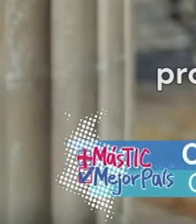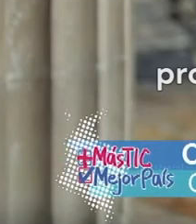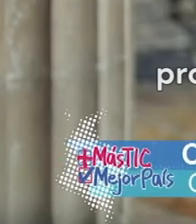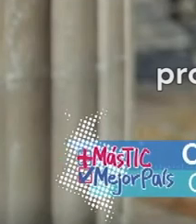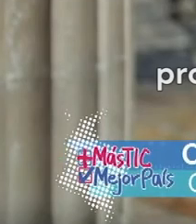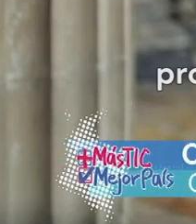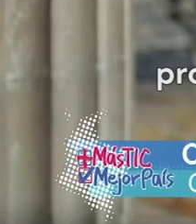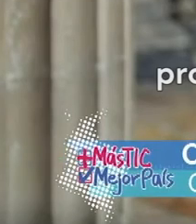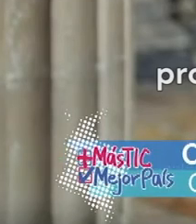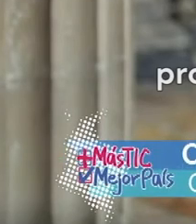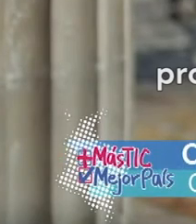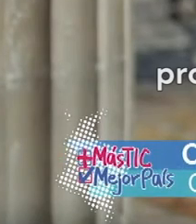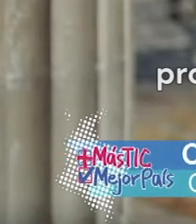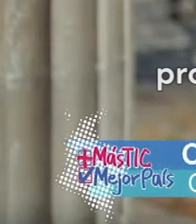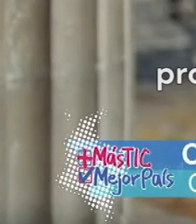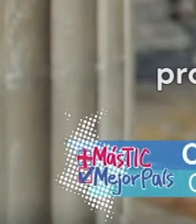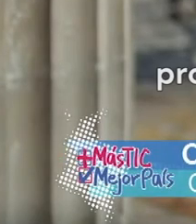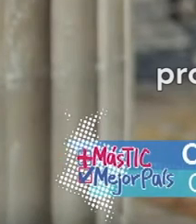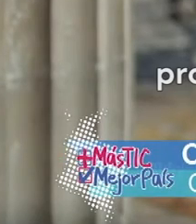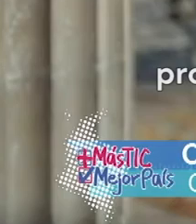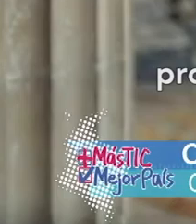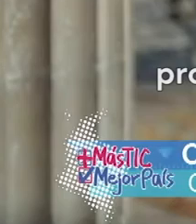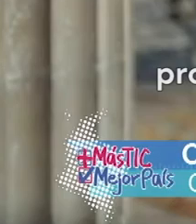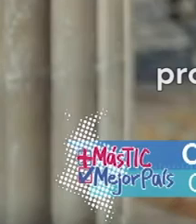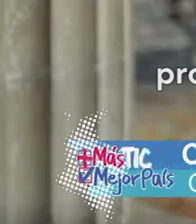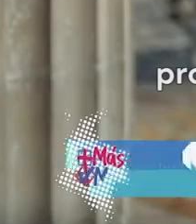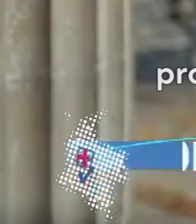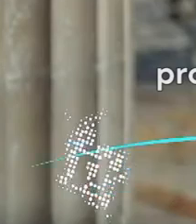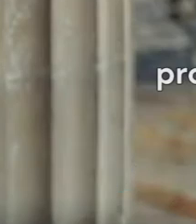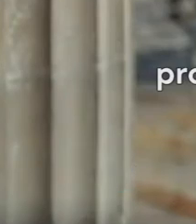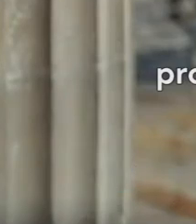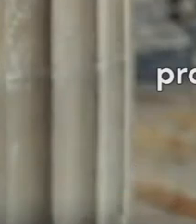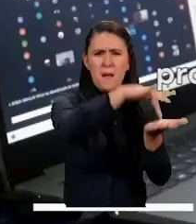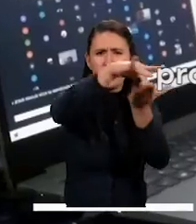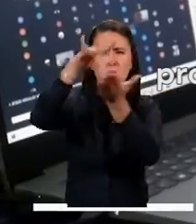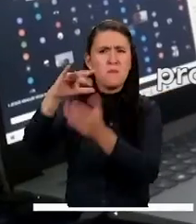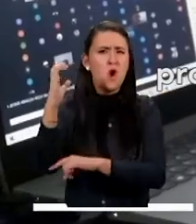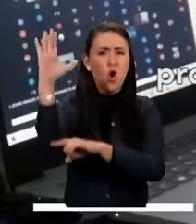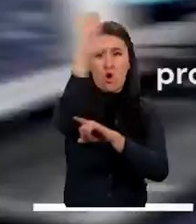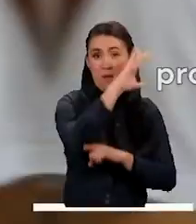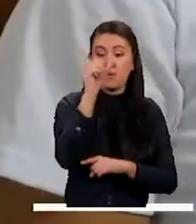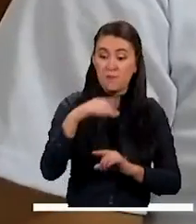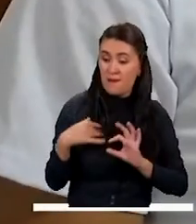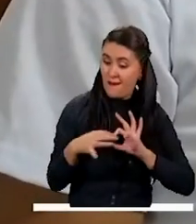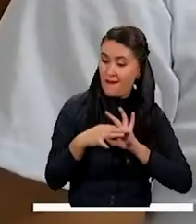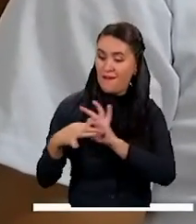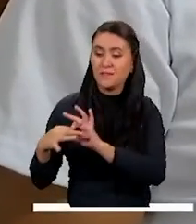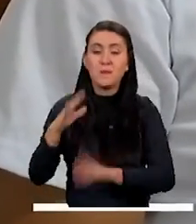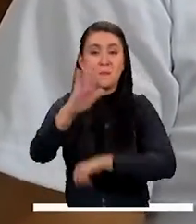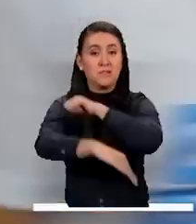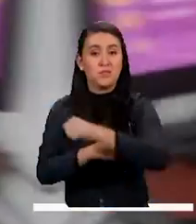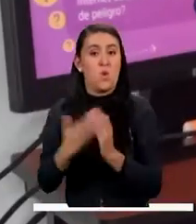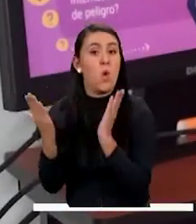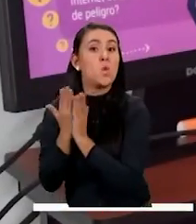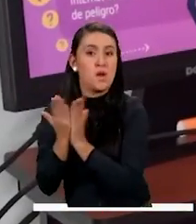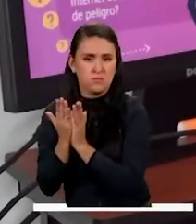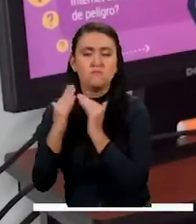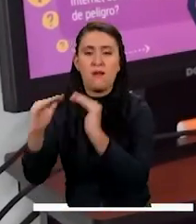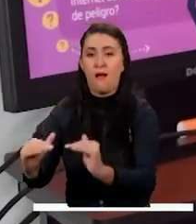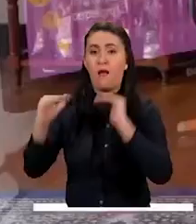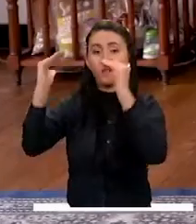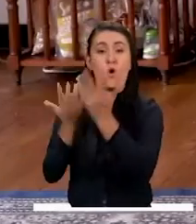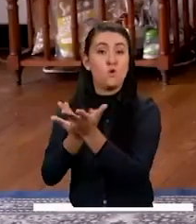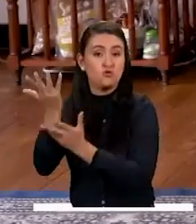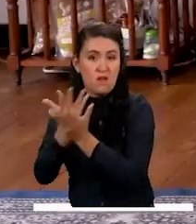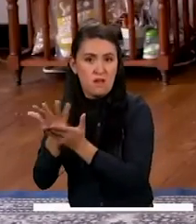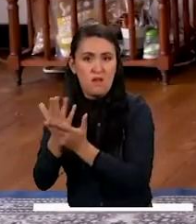importante que los padres, las madres, los profesores, los cuidadores entendamos esas bondades, pero también los riesgos que hay en el